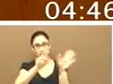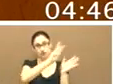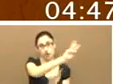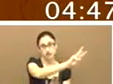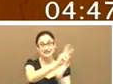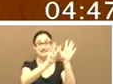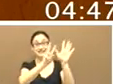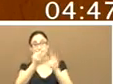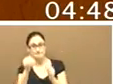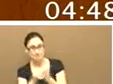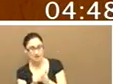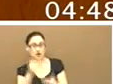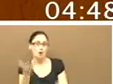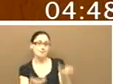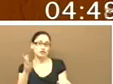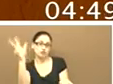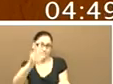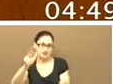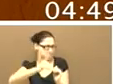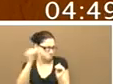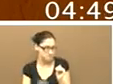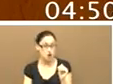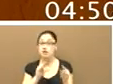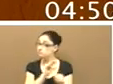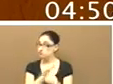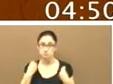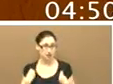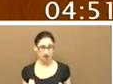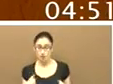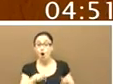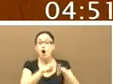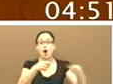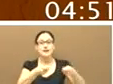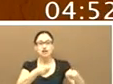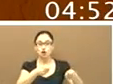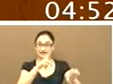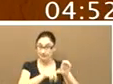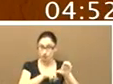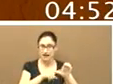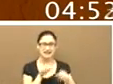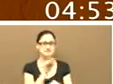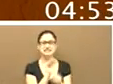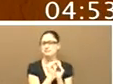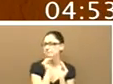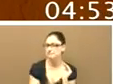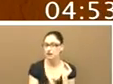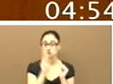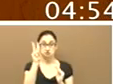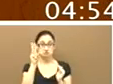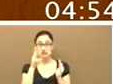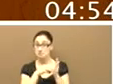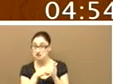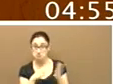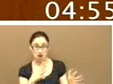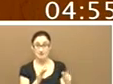y la inversión lo mismo el comercio extremeño es el que menos invierte en activos materiales 3.000 euros de media por local